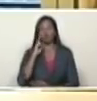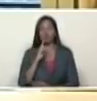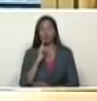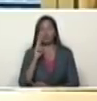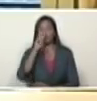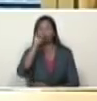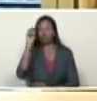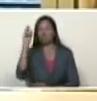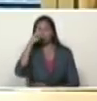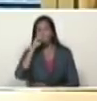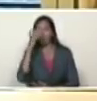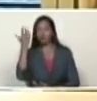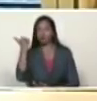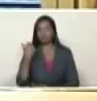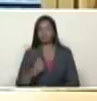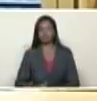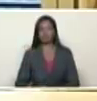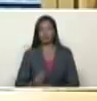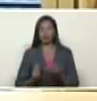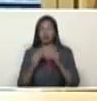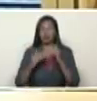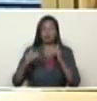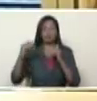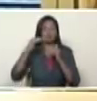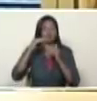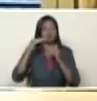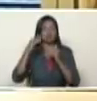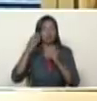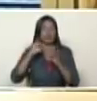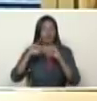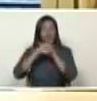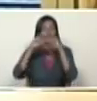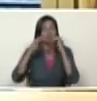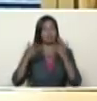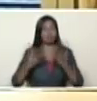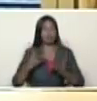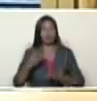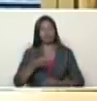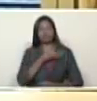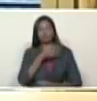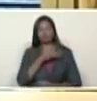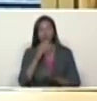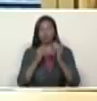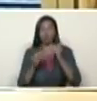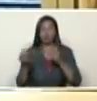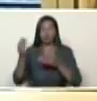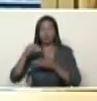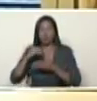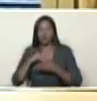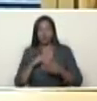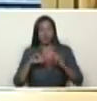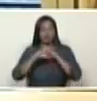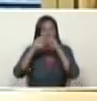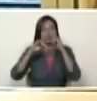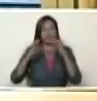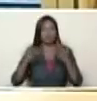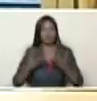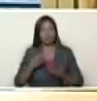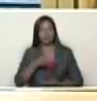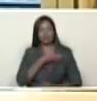Angostura. La máxima felicidad social, la mayor suma de felicidad